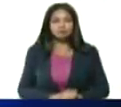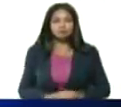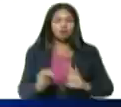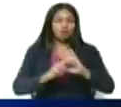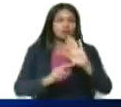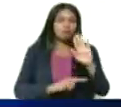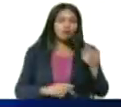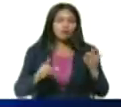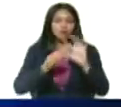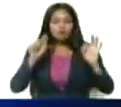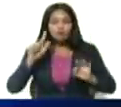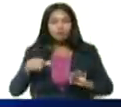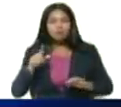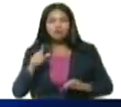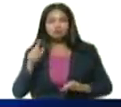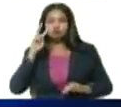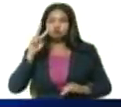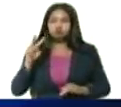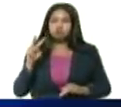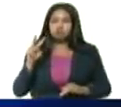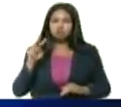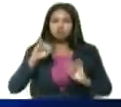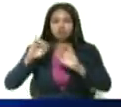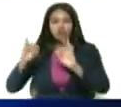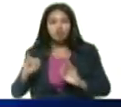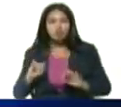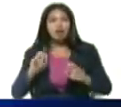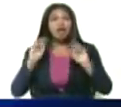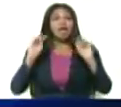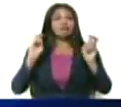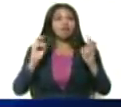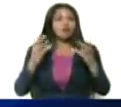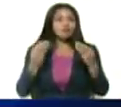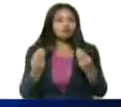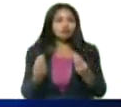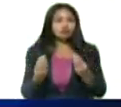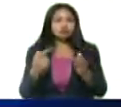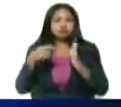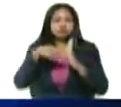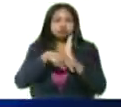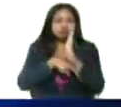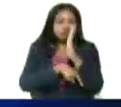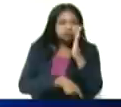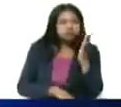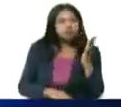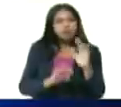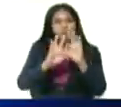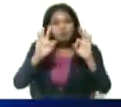hemos tocado estos temas con mucha profundidad.